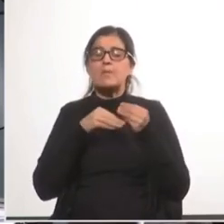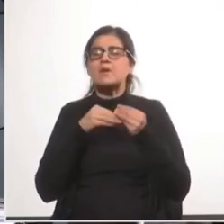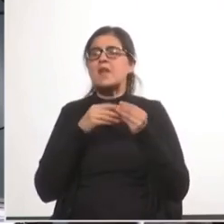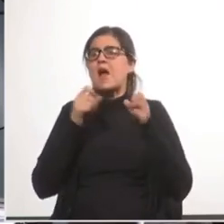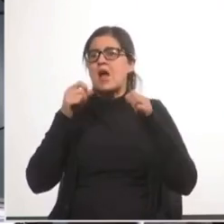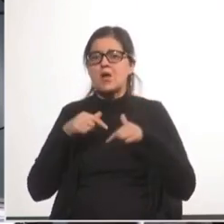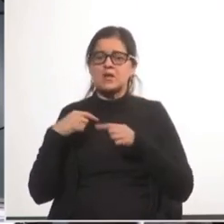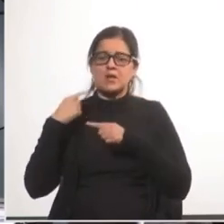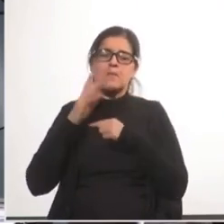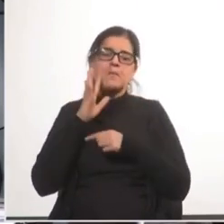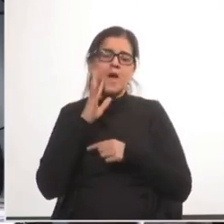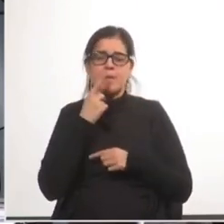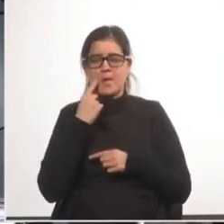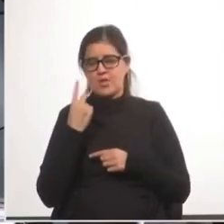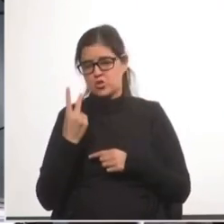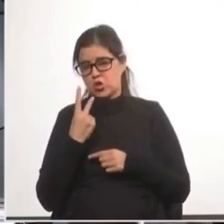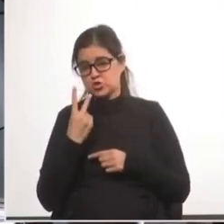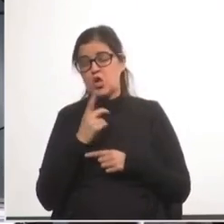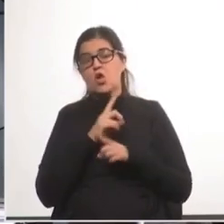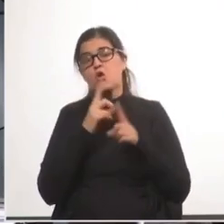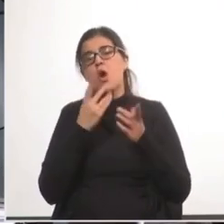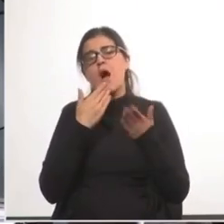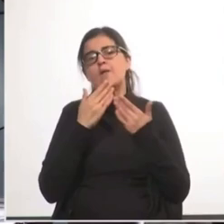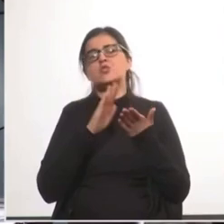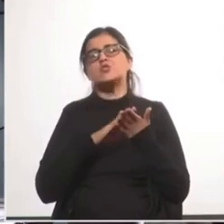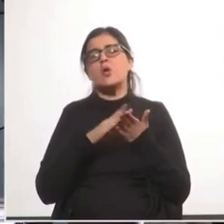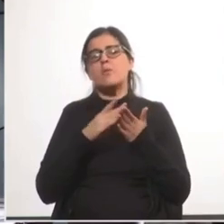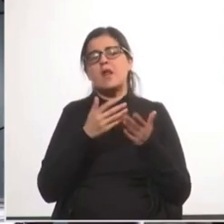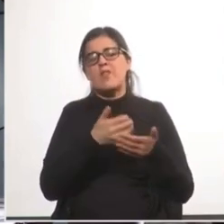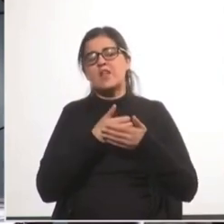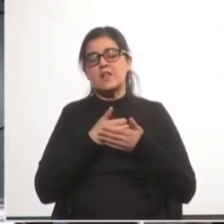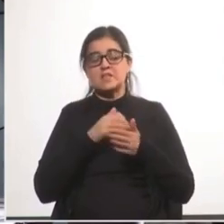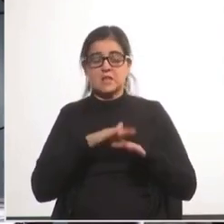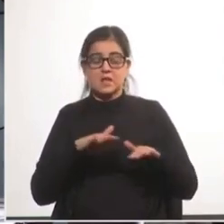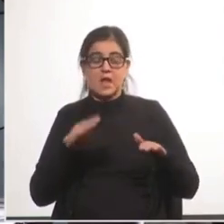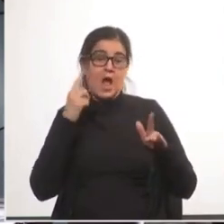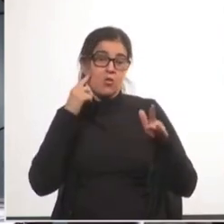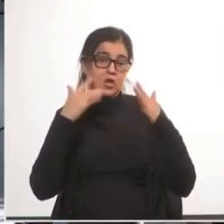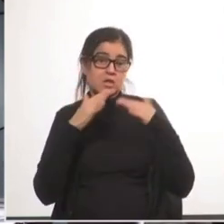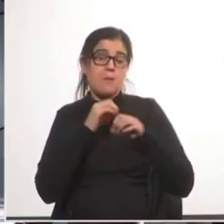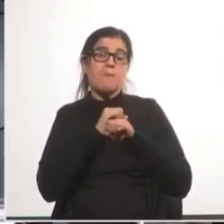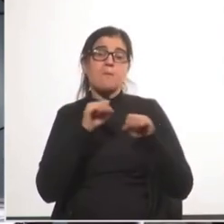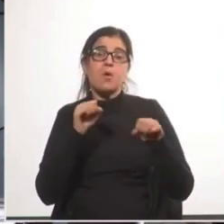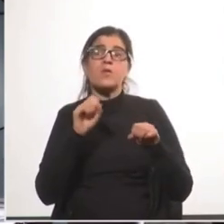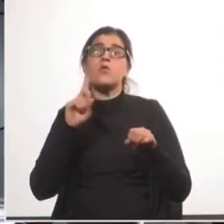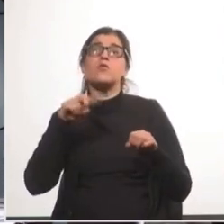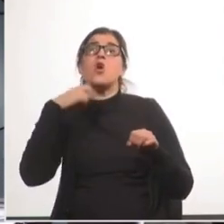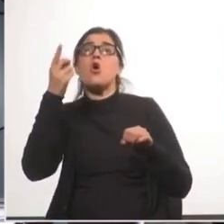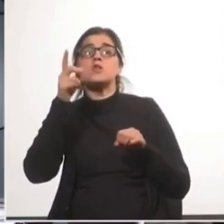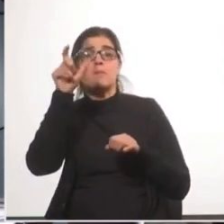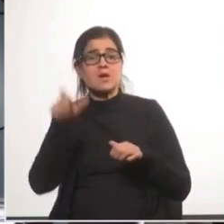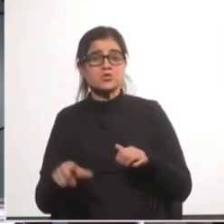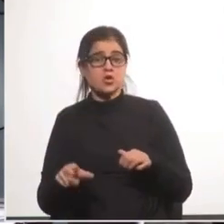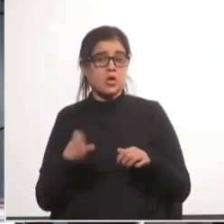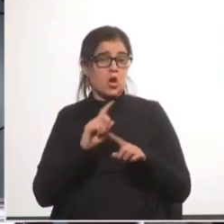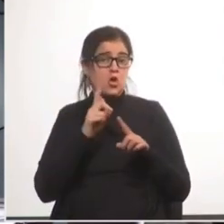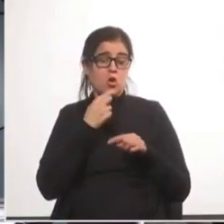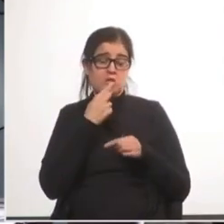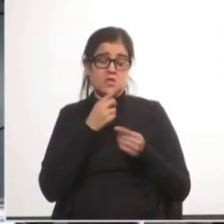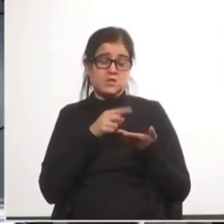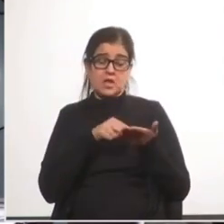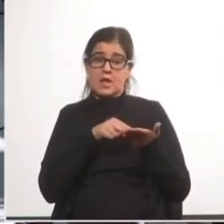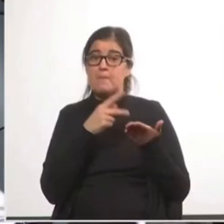tradicional, padre-madre. No contempla que la tenencia de niños, niños y adolescentes puede estar en manos de terceros. No lo contempla